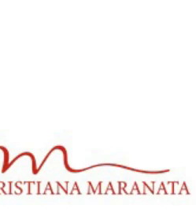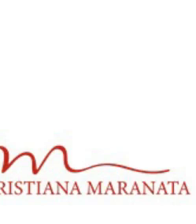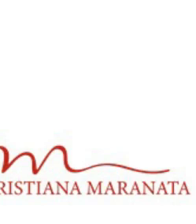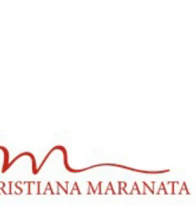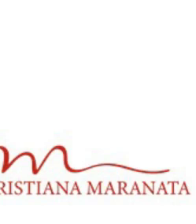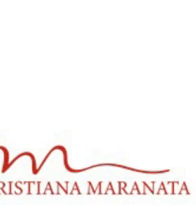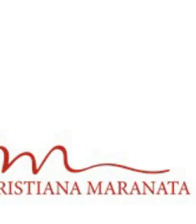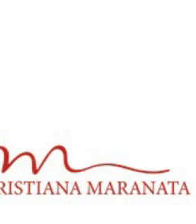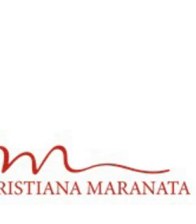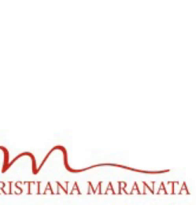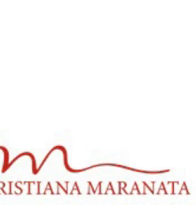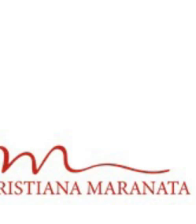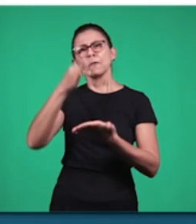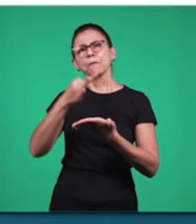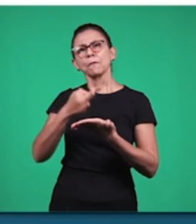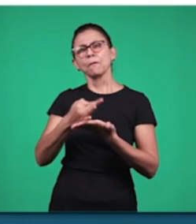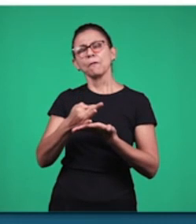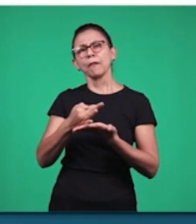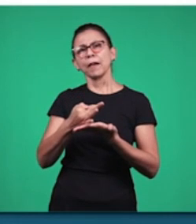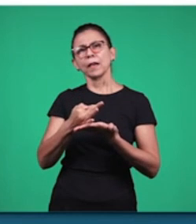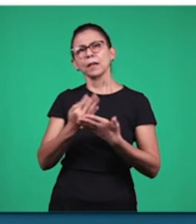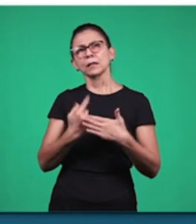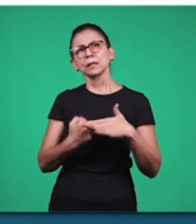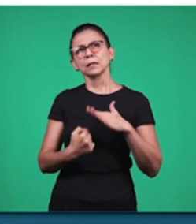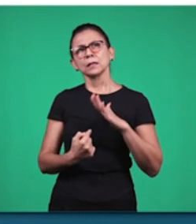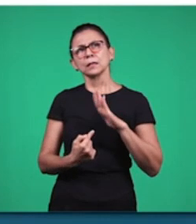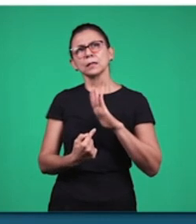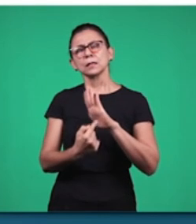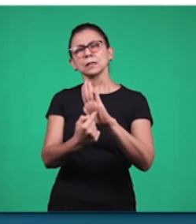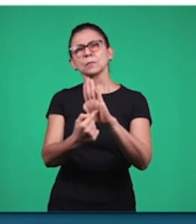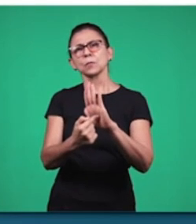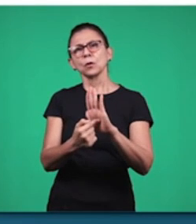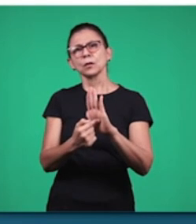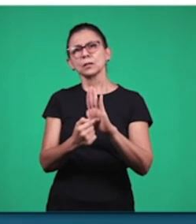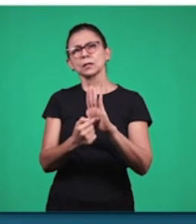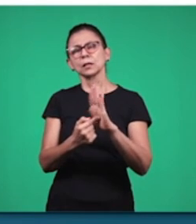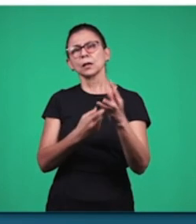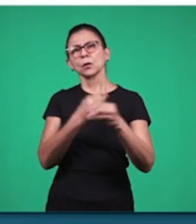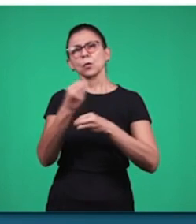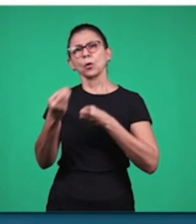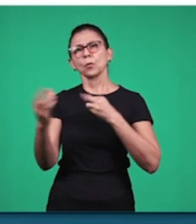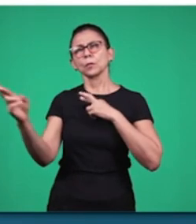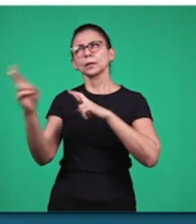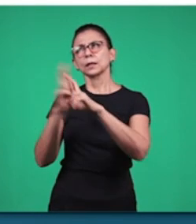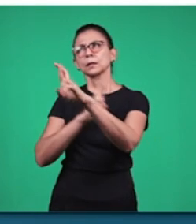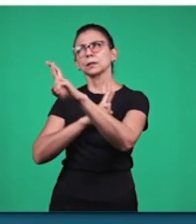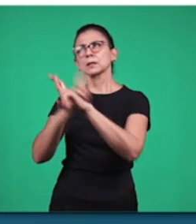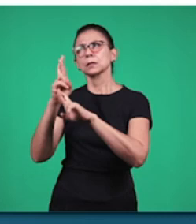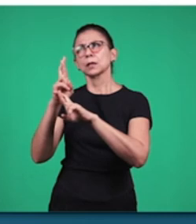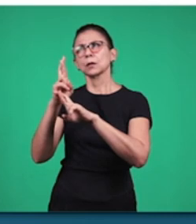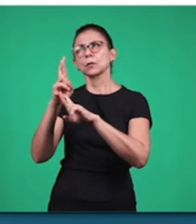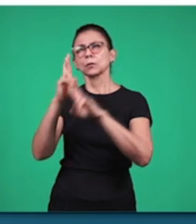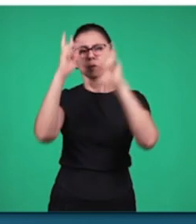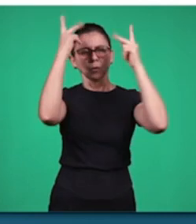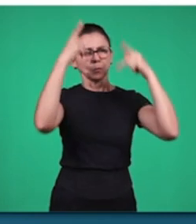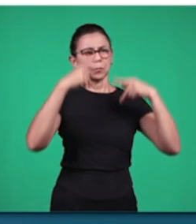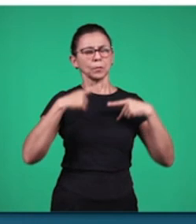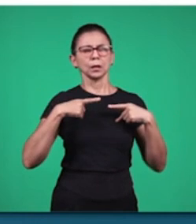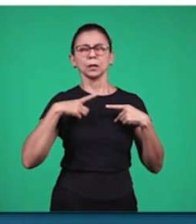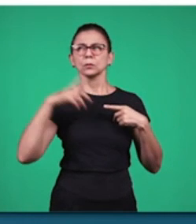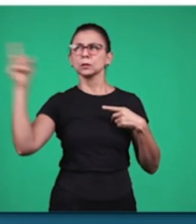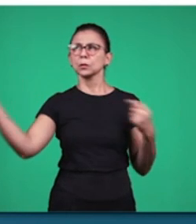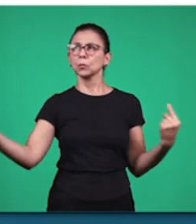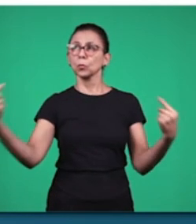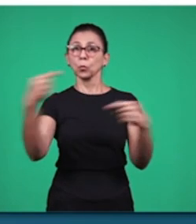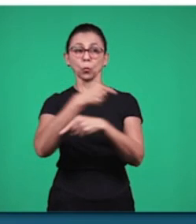se presenta en la relación del hombre con Dios, oponiéndose a todos los